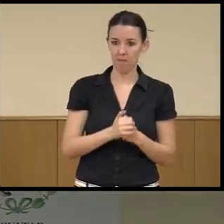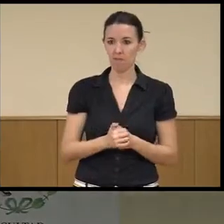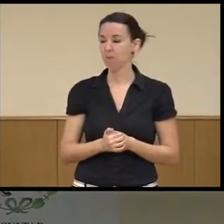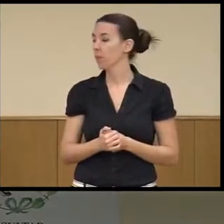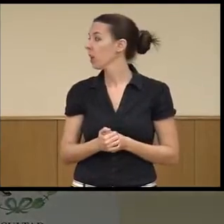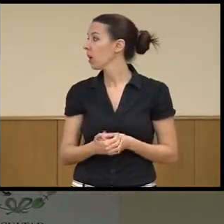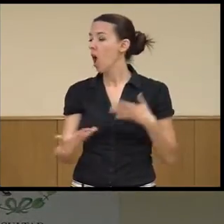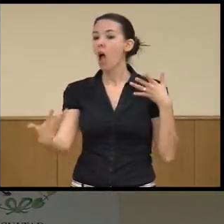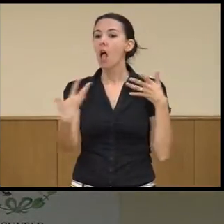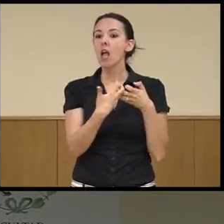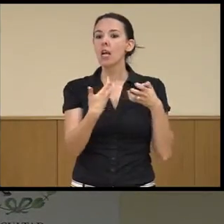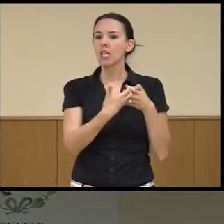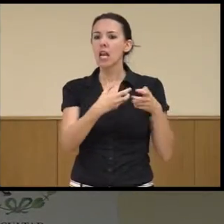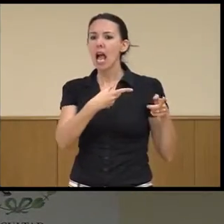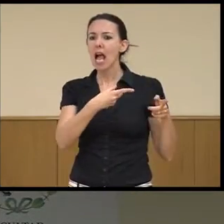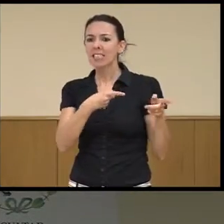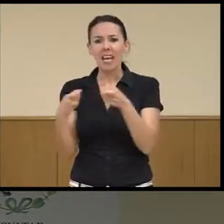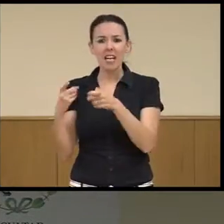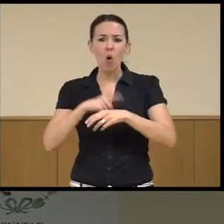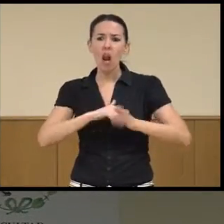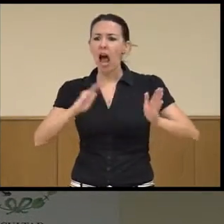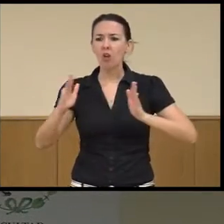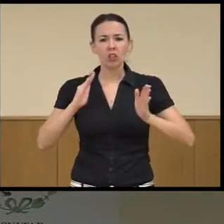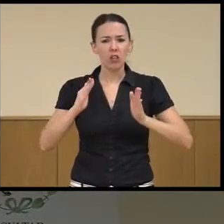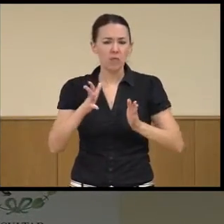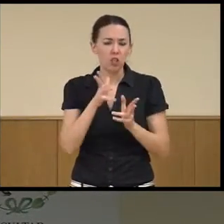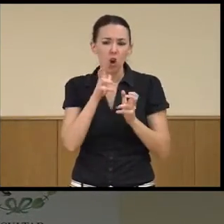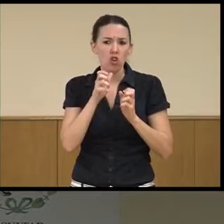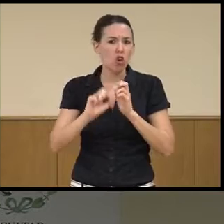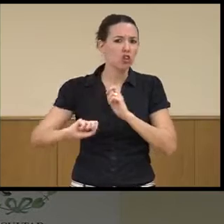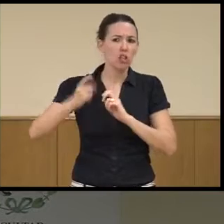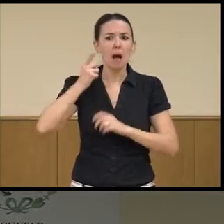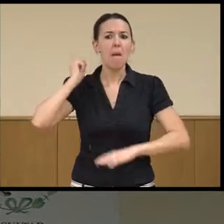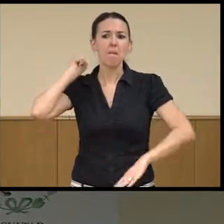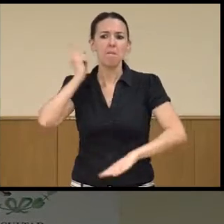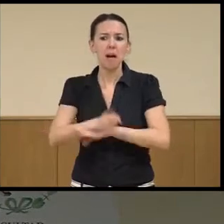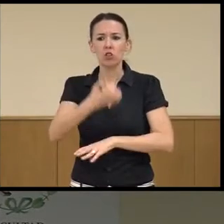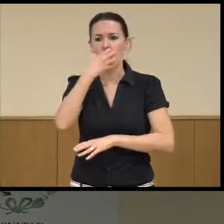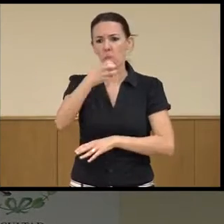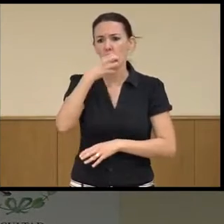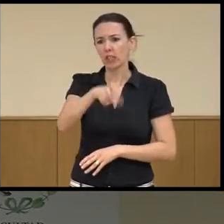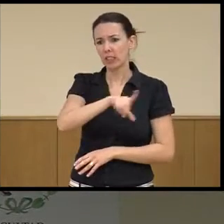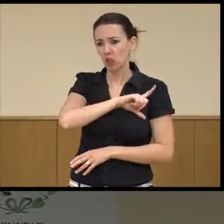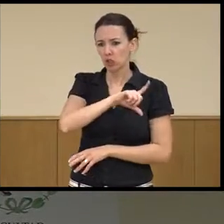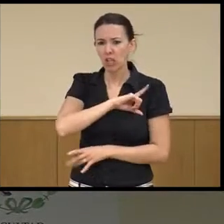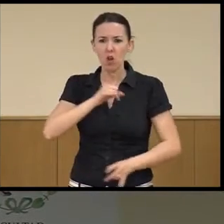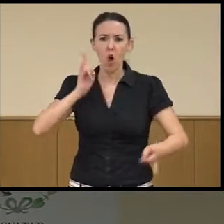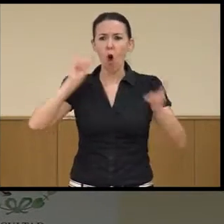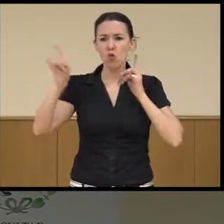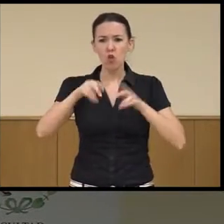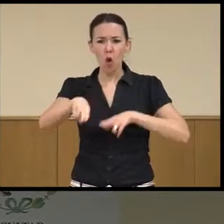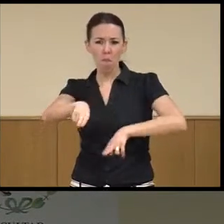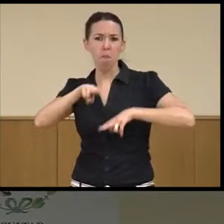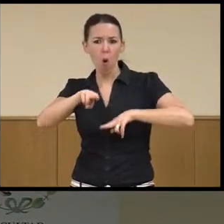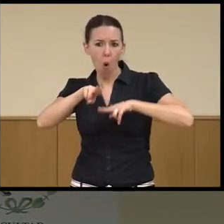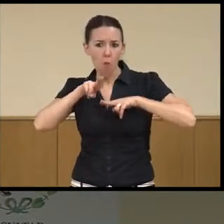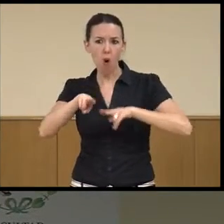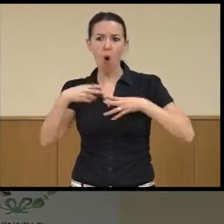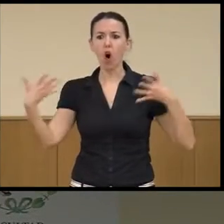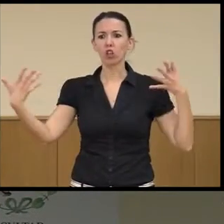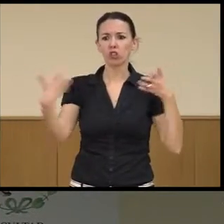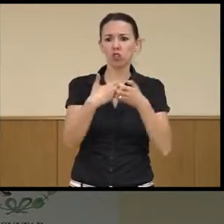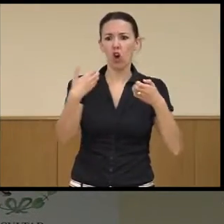sin duda el acontecimiento más horroroso donde las arengas de los mandos, las voces de los soldados, el ruido ensordecedor de la artillería, el